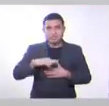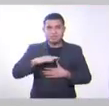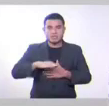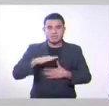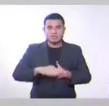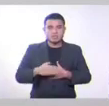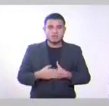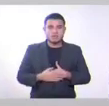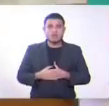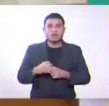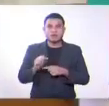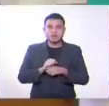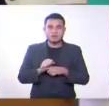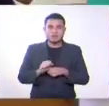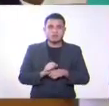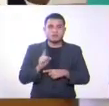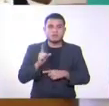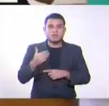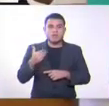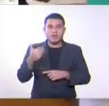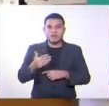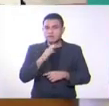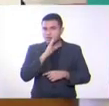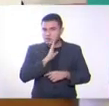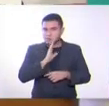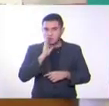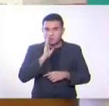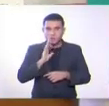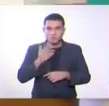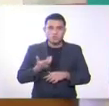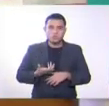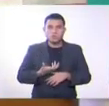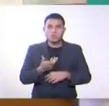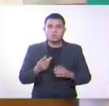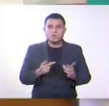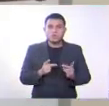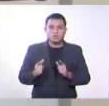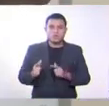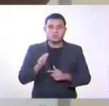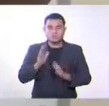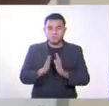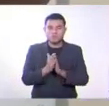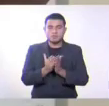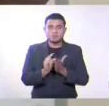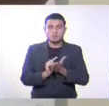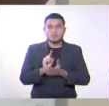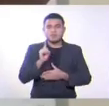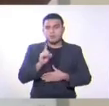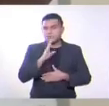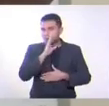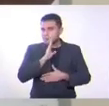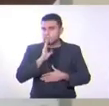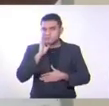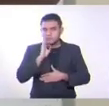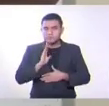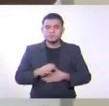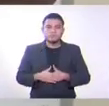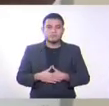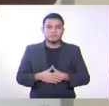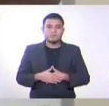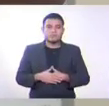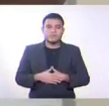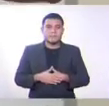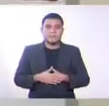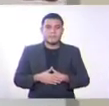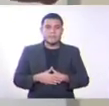primer año de bachillerato. Así que todos listos con su libro de texto de primer año de bachillerato en la